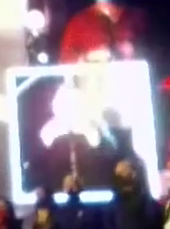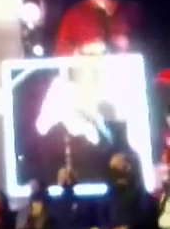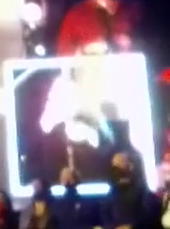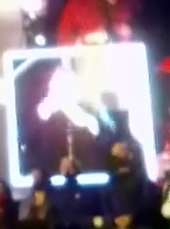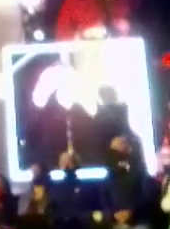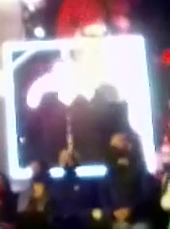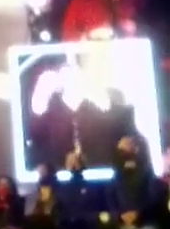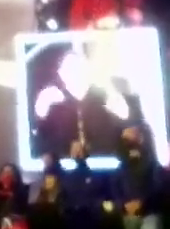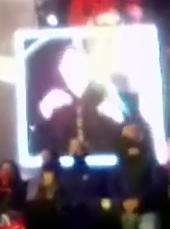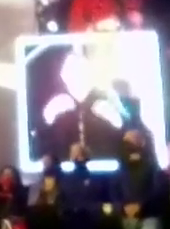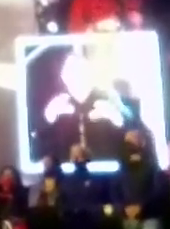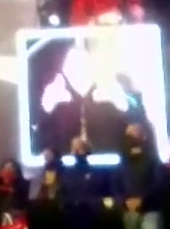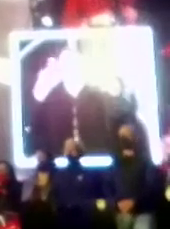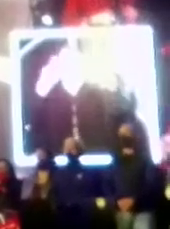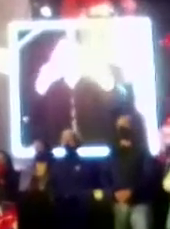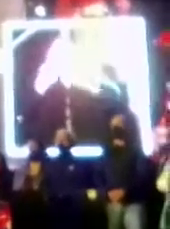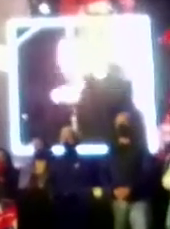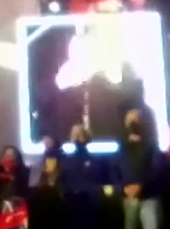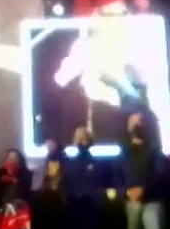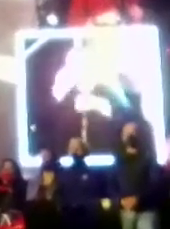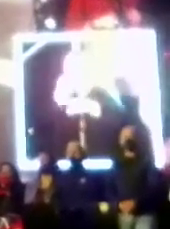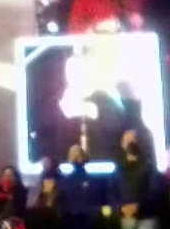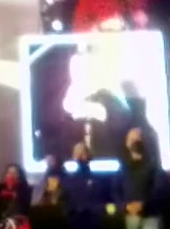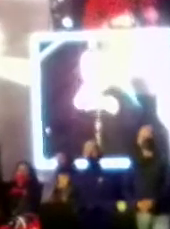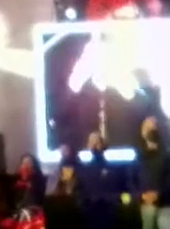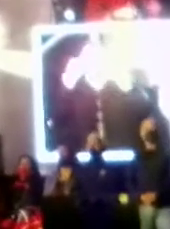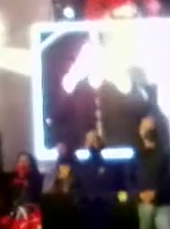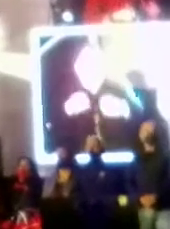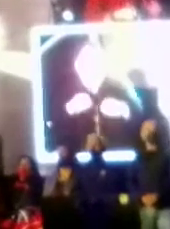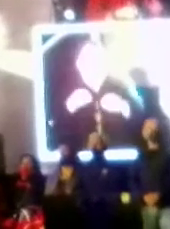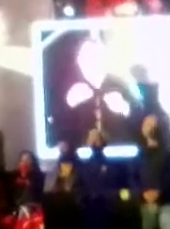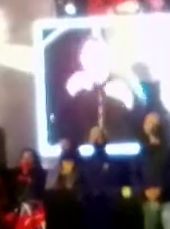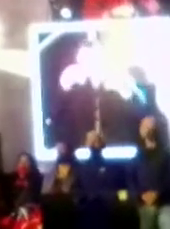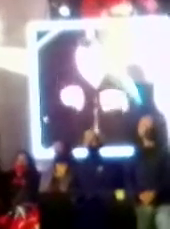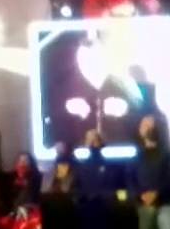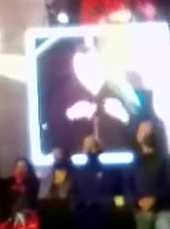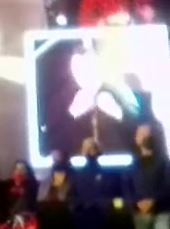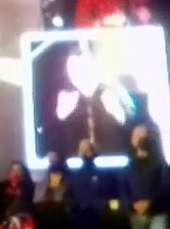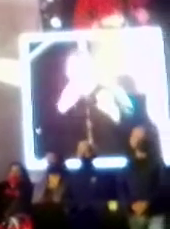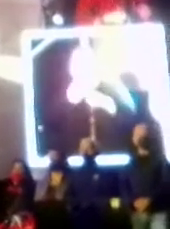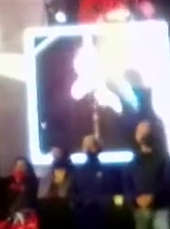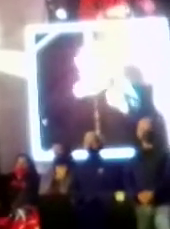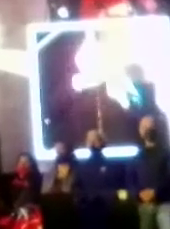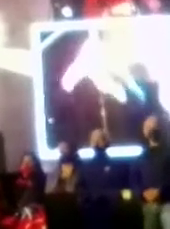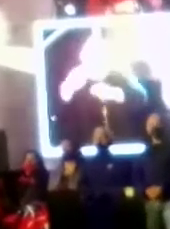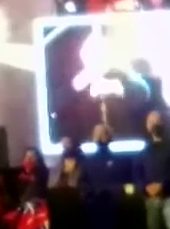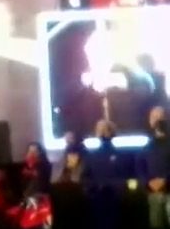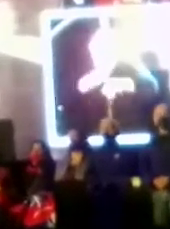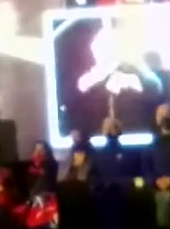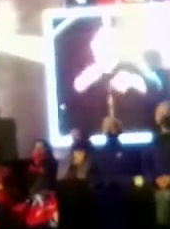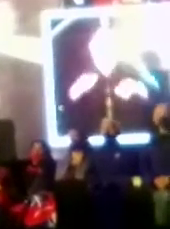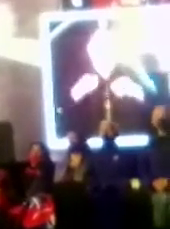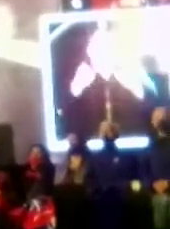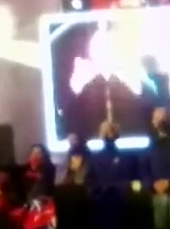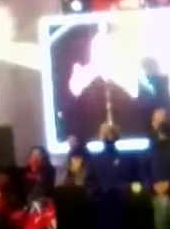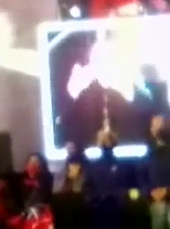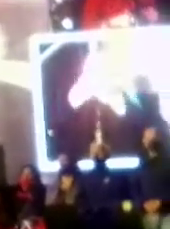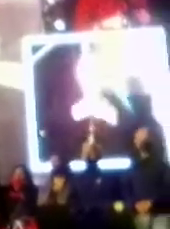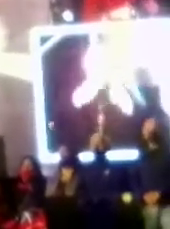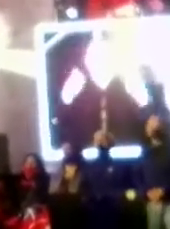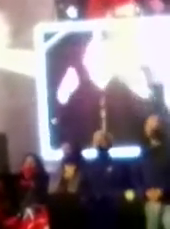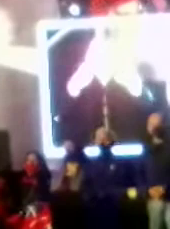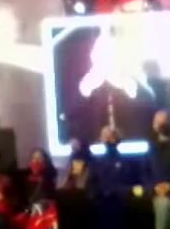políticos, personalidades de la academia, la cultura y el deporte. Al día de hoy, para esta segunda etapa de la campaña, se han sumado a la